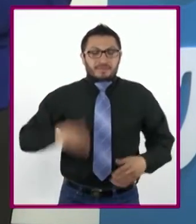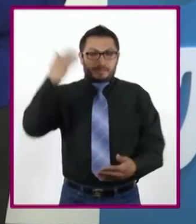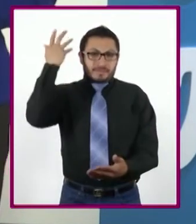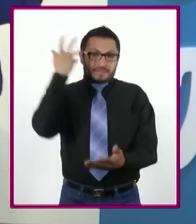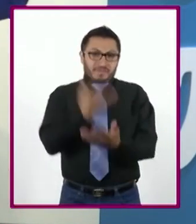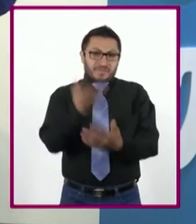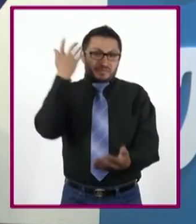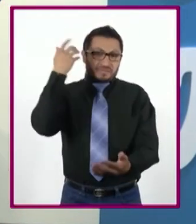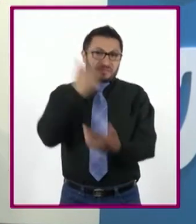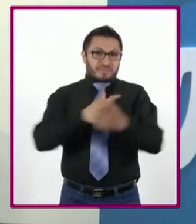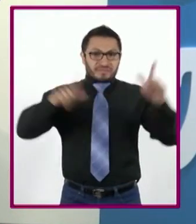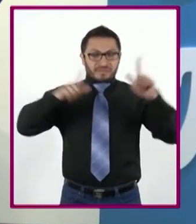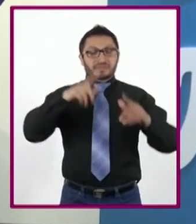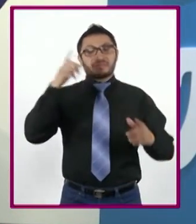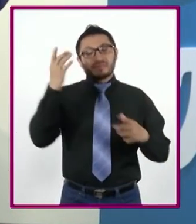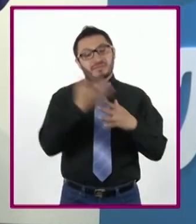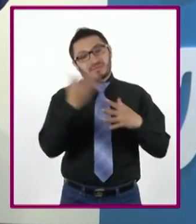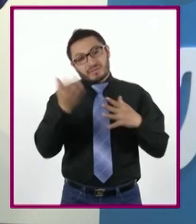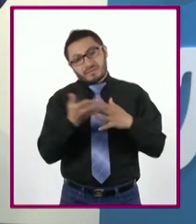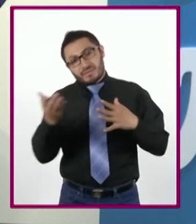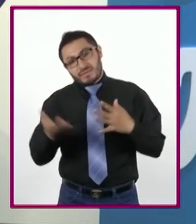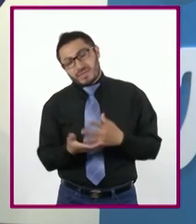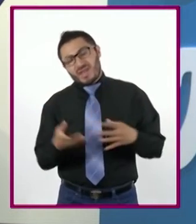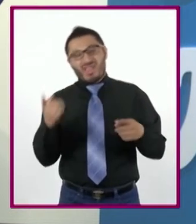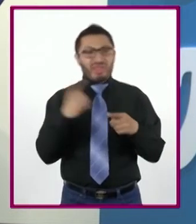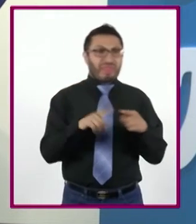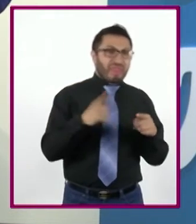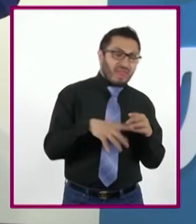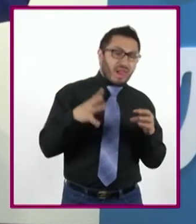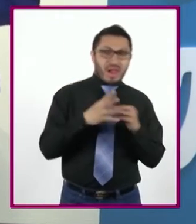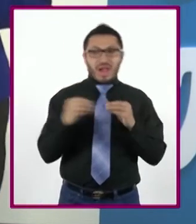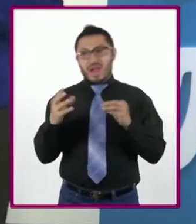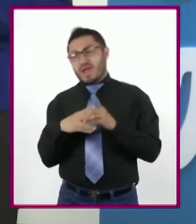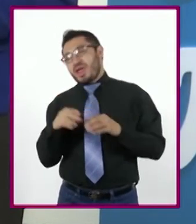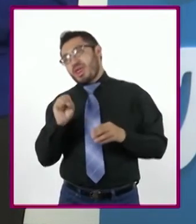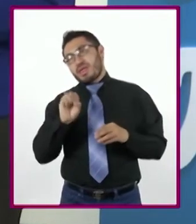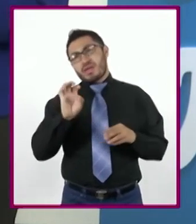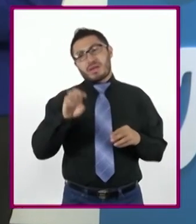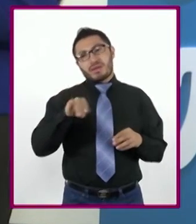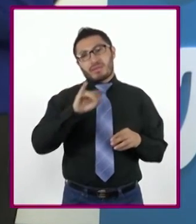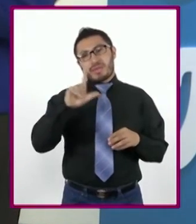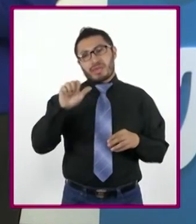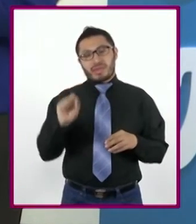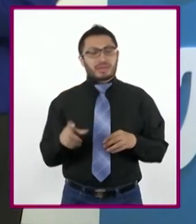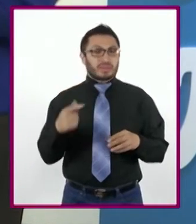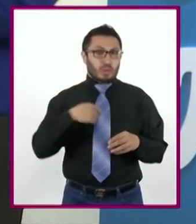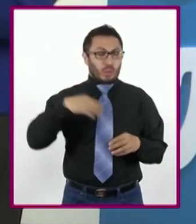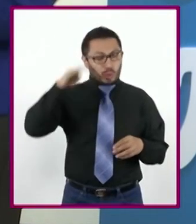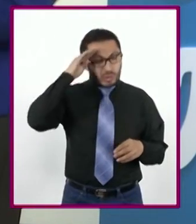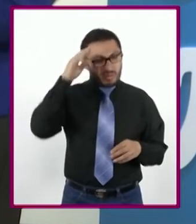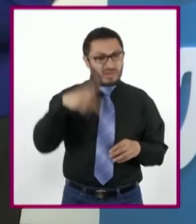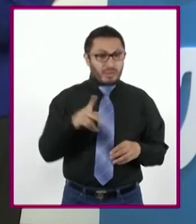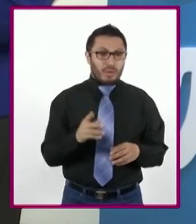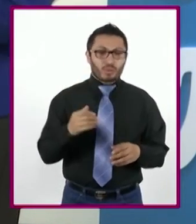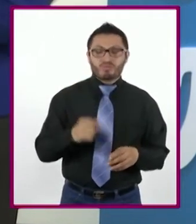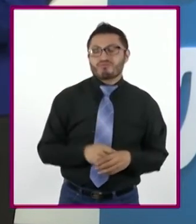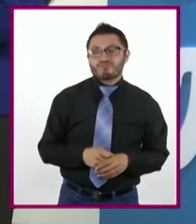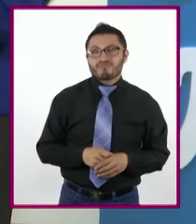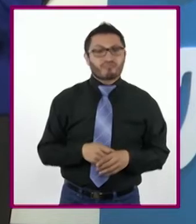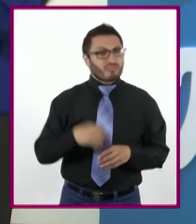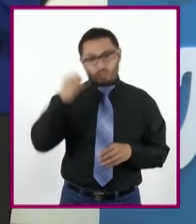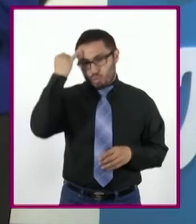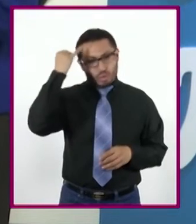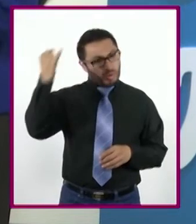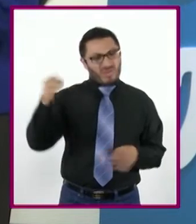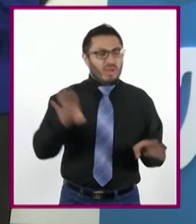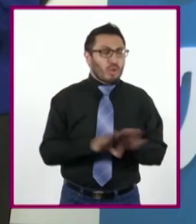libre era la clasificación de diversas frutas, granos y semillas. Por más que lo pienso, no me puedo imaginar